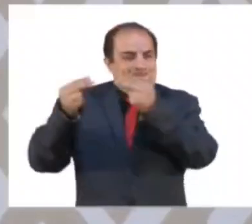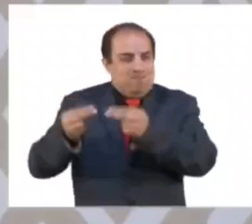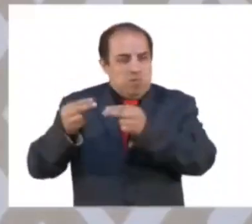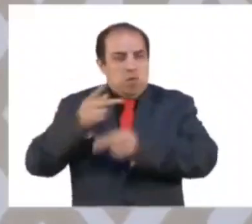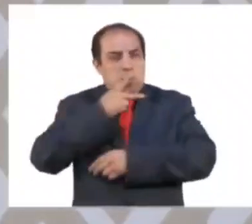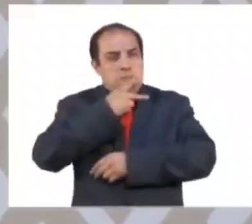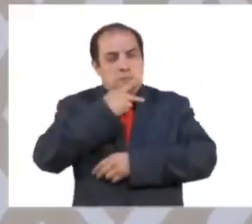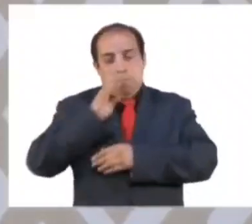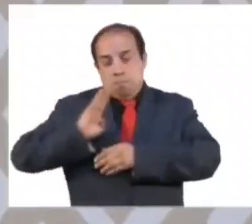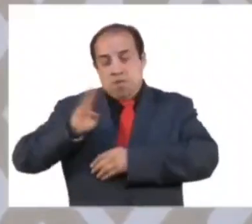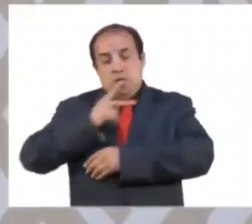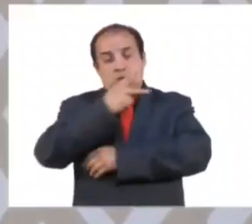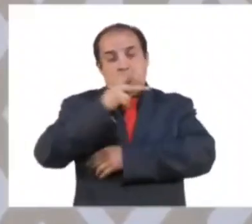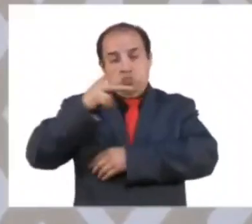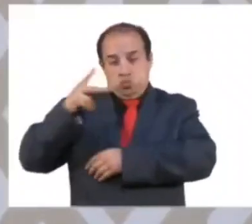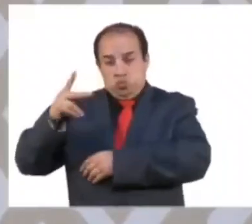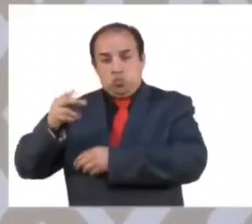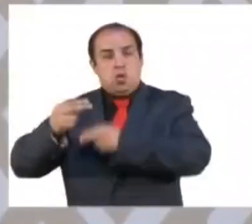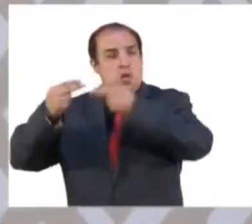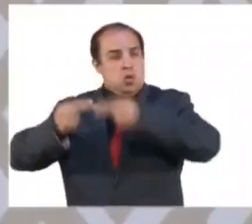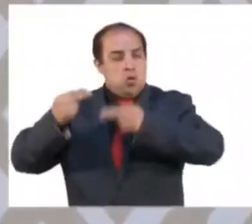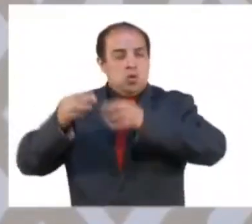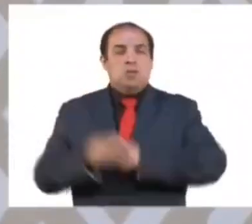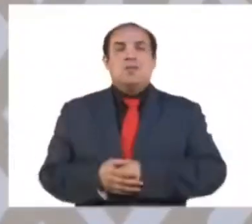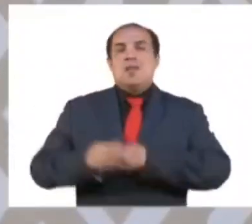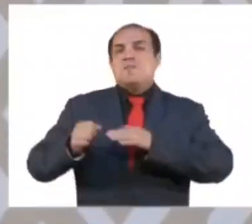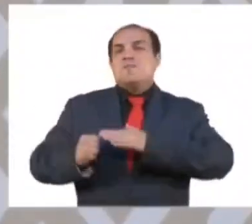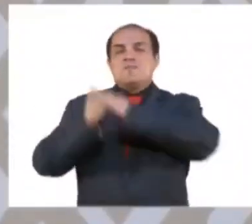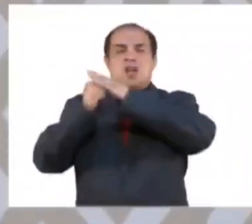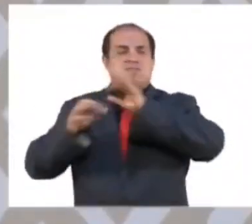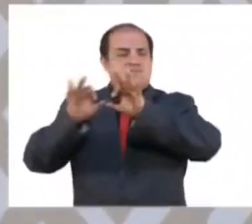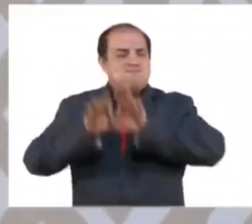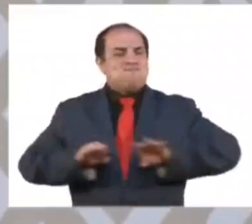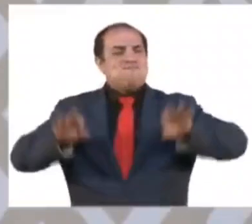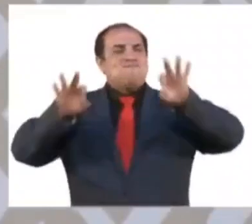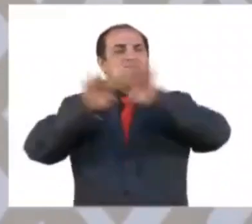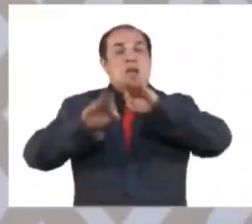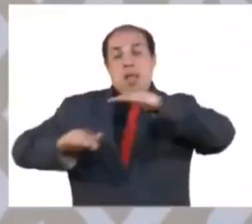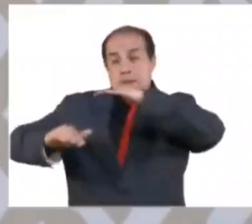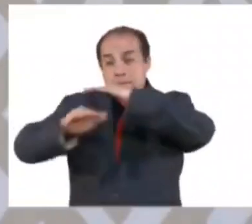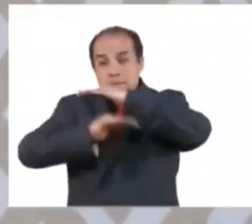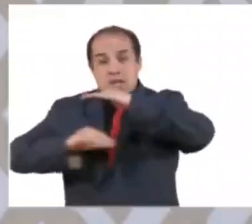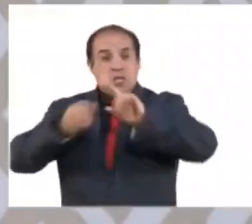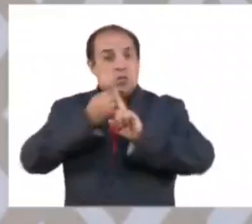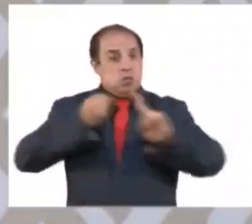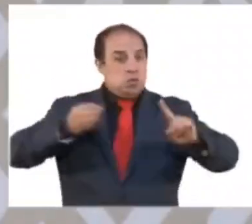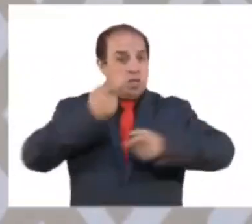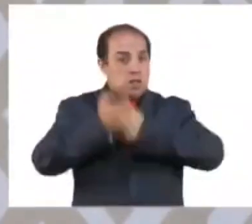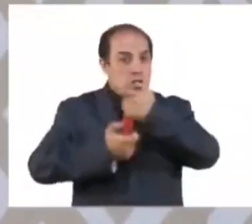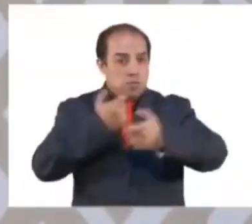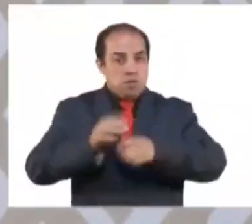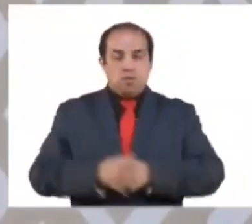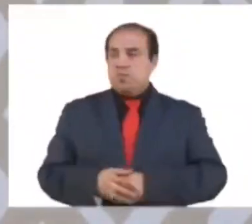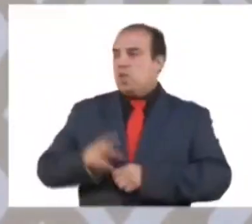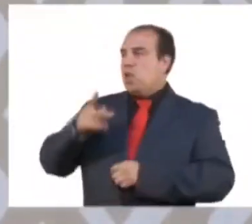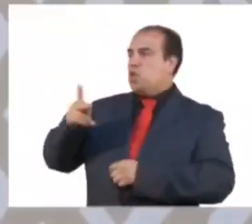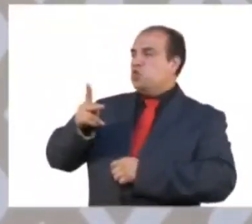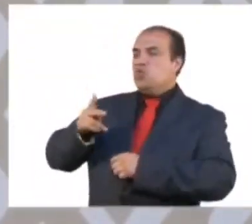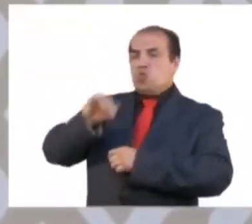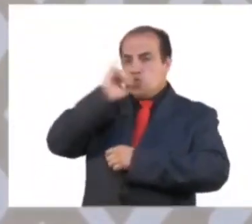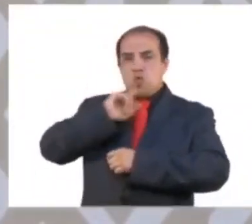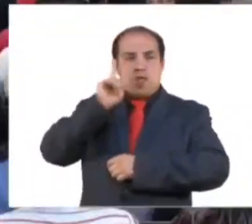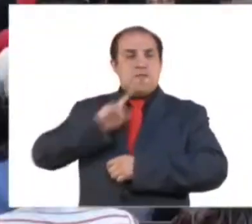estamos fortaleciendo la parte más importante, la base de la estructura económica. Es una instrucción de la jefa